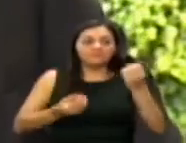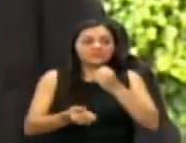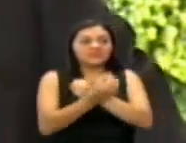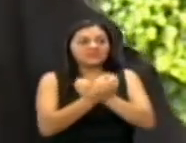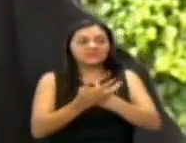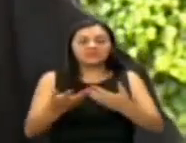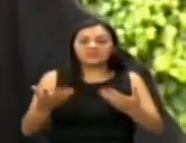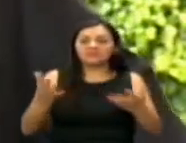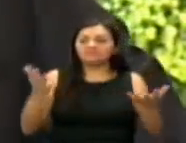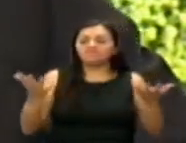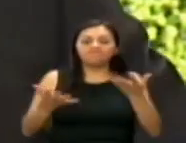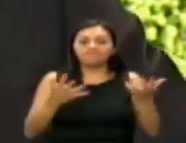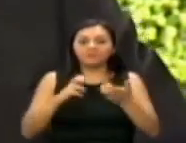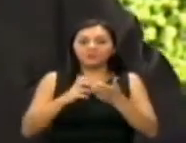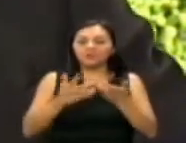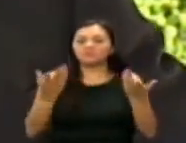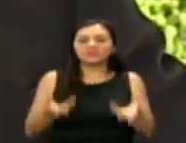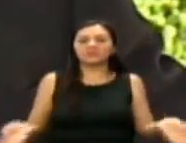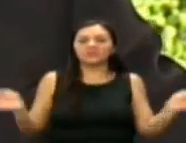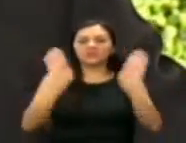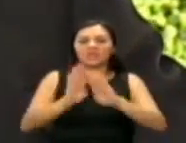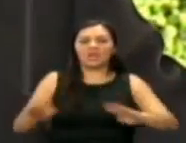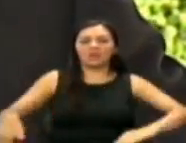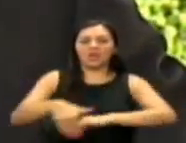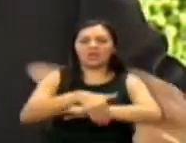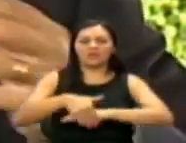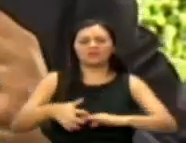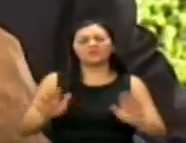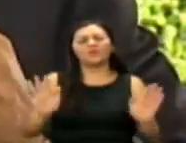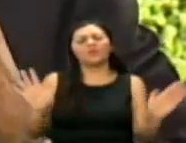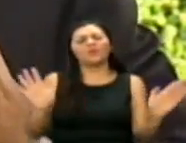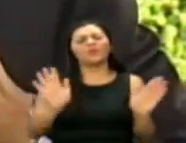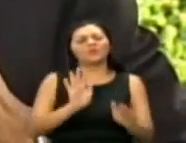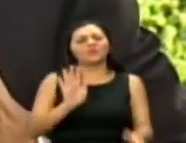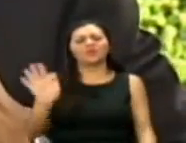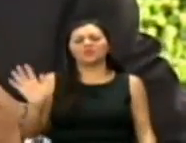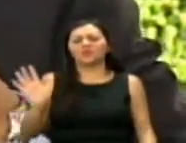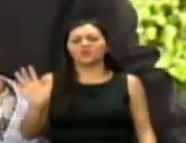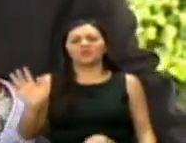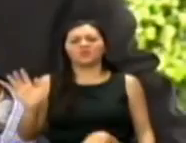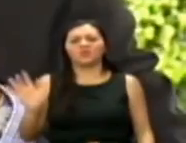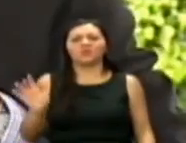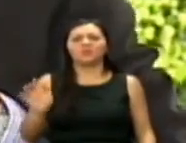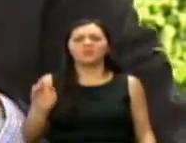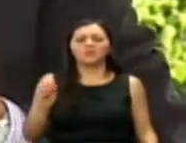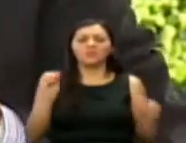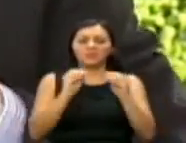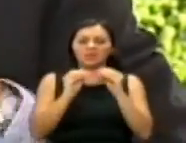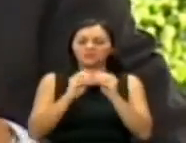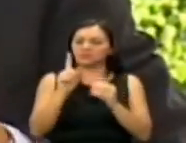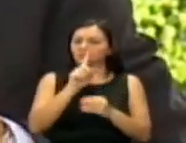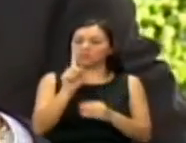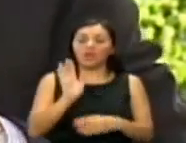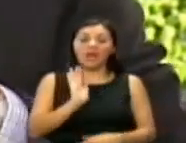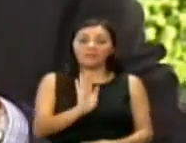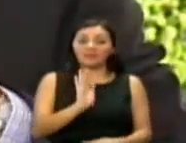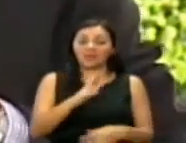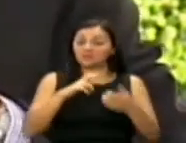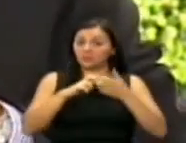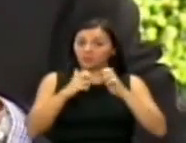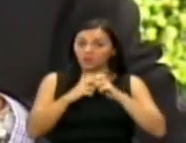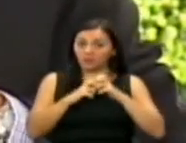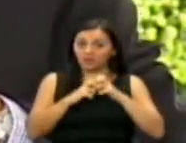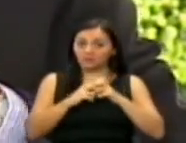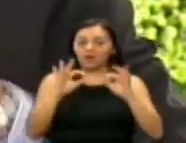no haces lo que te digo, Correa, te cerramos las carreteras. No podemos permitir que esos chantajes y que el